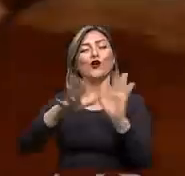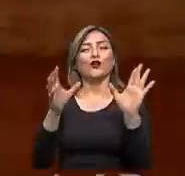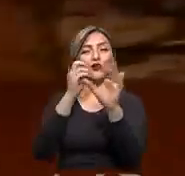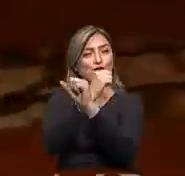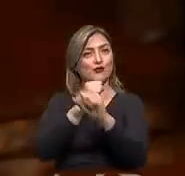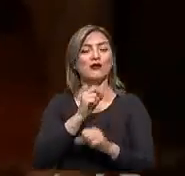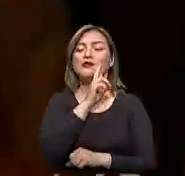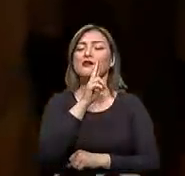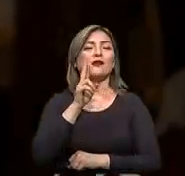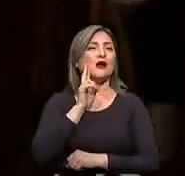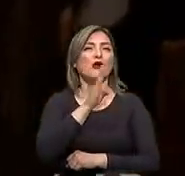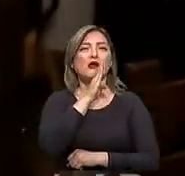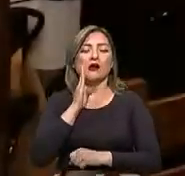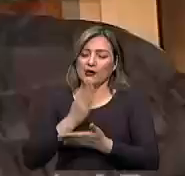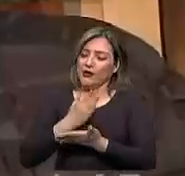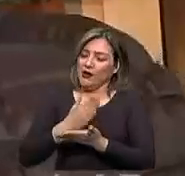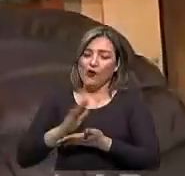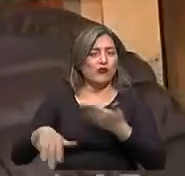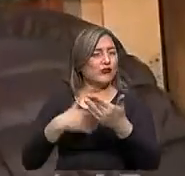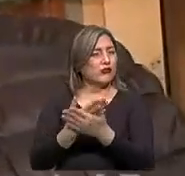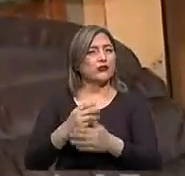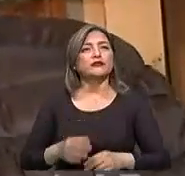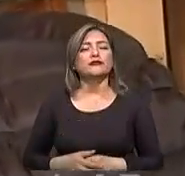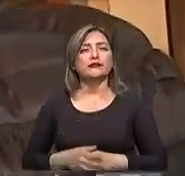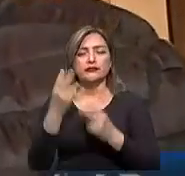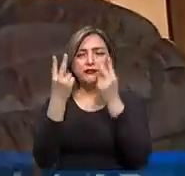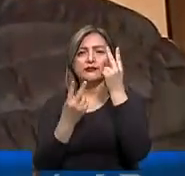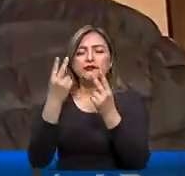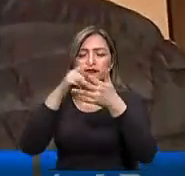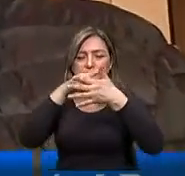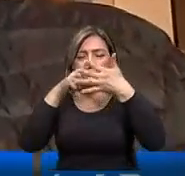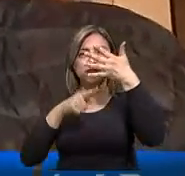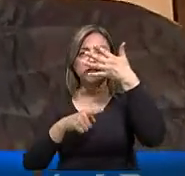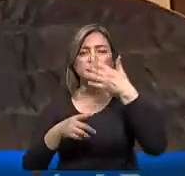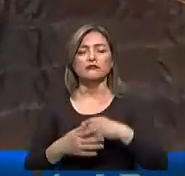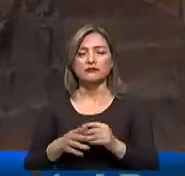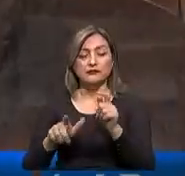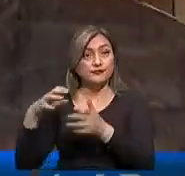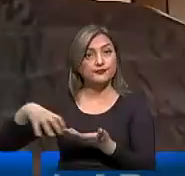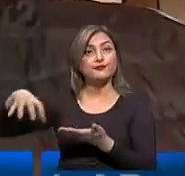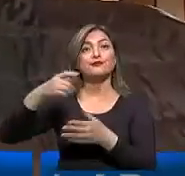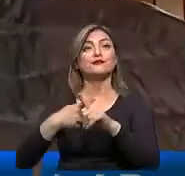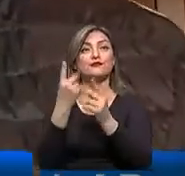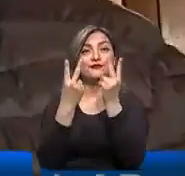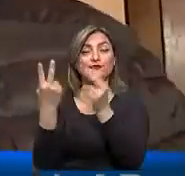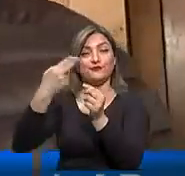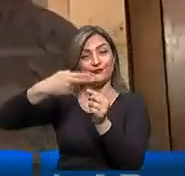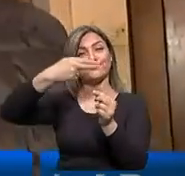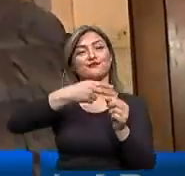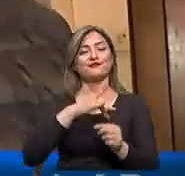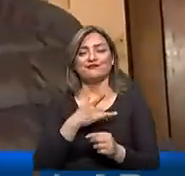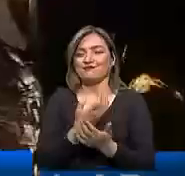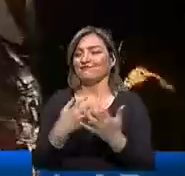bares que prepararon todo para sus comensales. Recibimos las visitas de muchas provincias, es muy alentador para